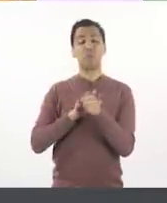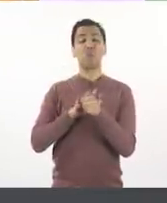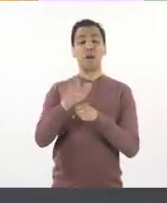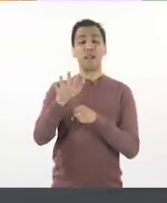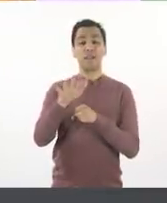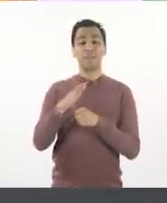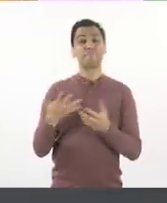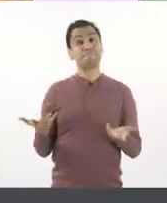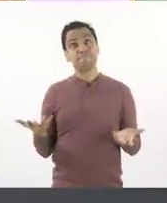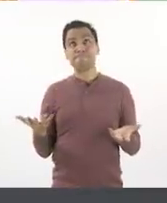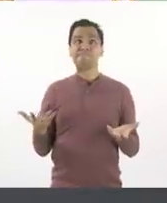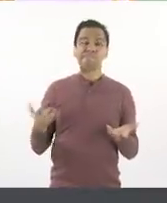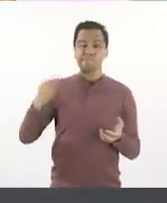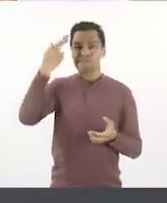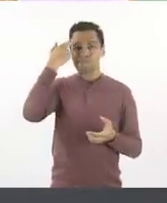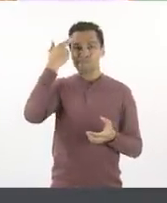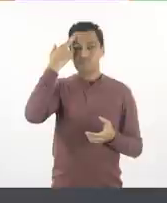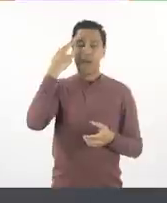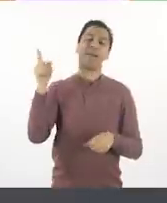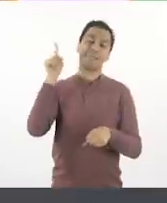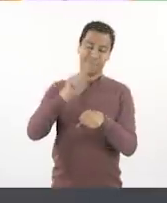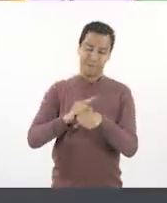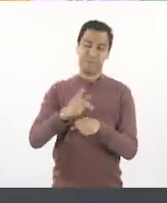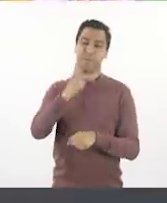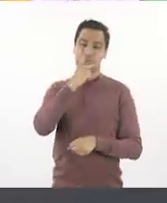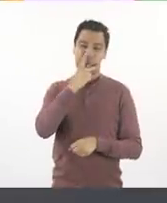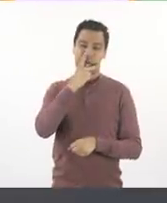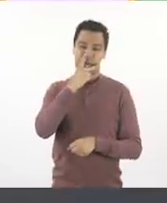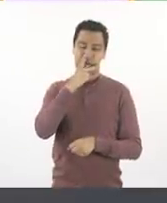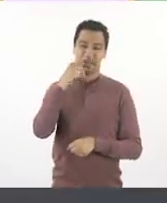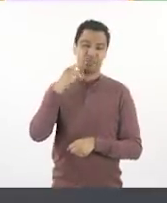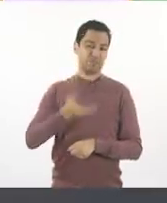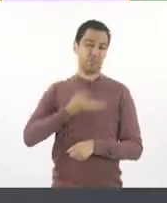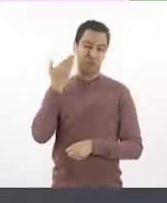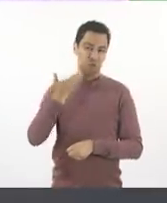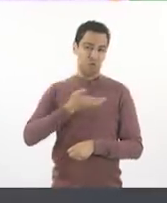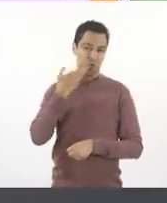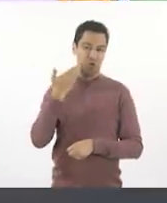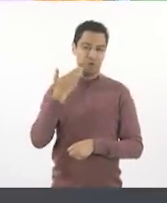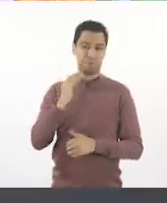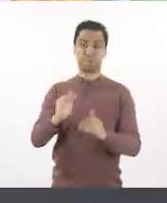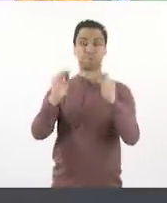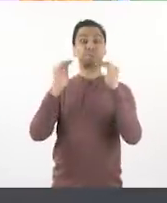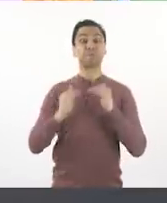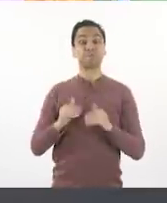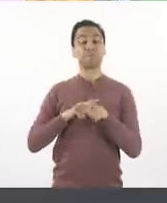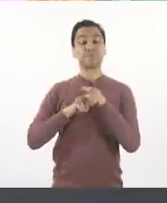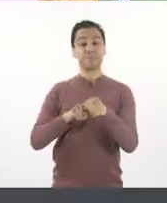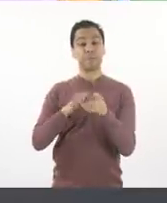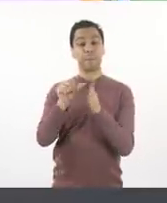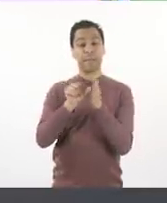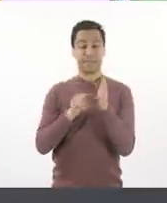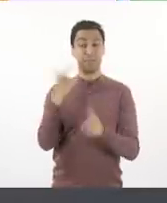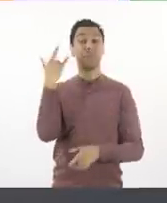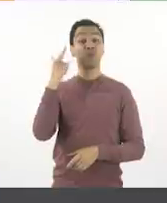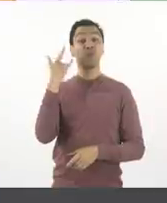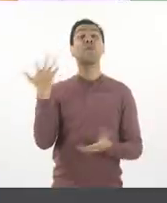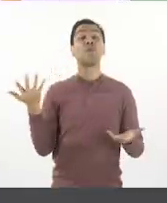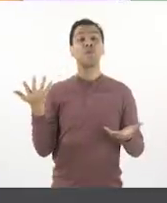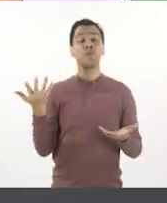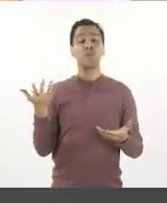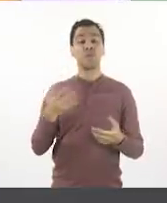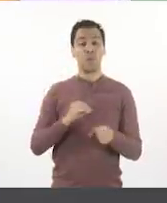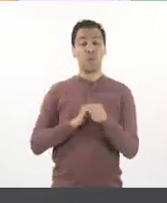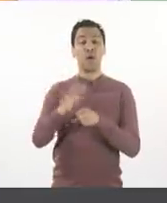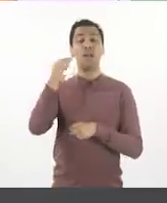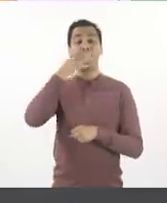Acuérdate. El Día del Padre. El Día del Padre. Muy bien. Y continuamos con el siguiente mes. Julio. Julio, ¿qué se festeja